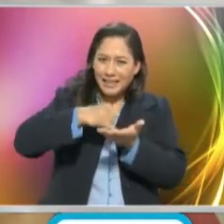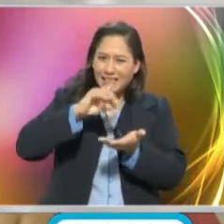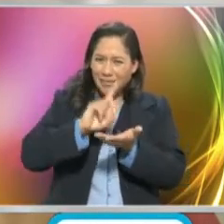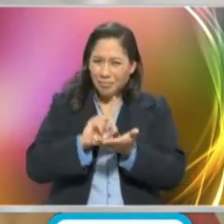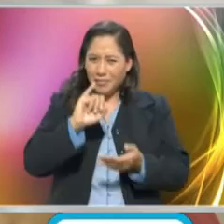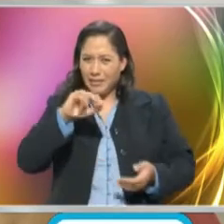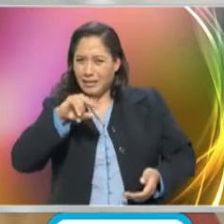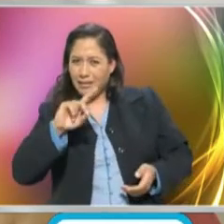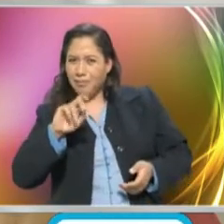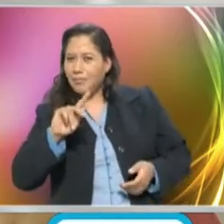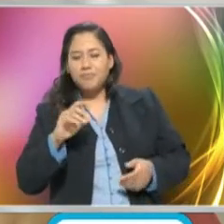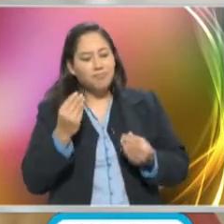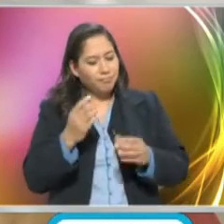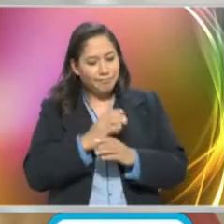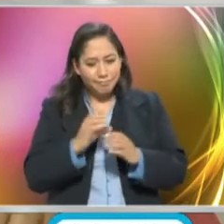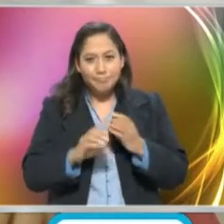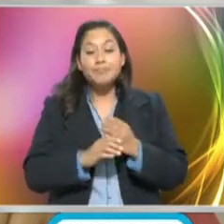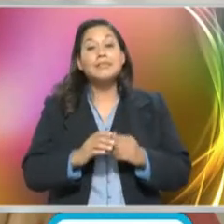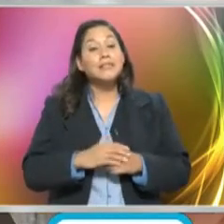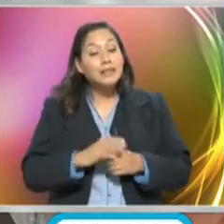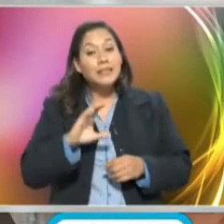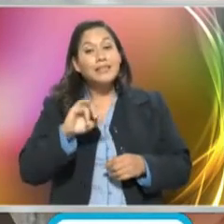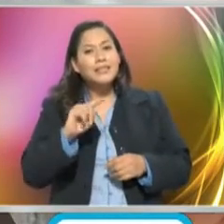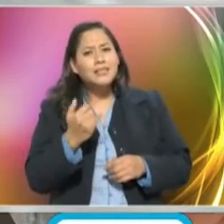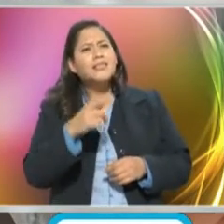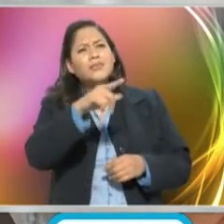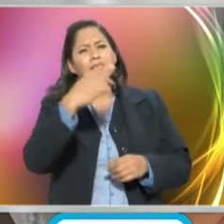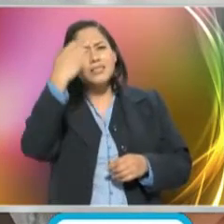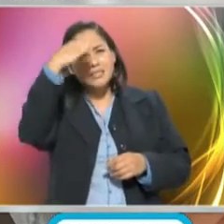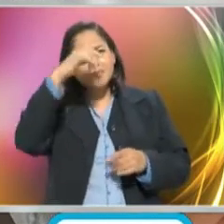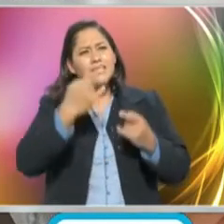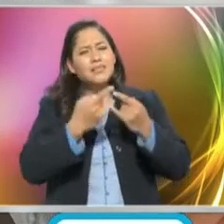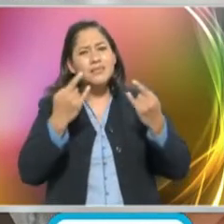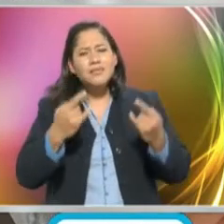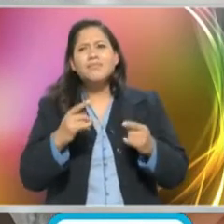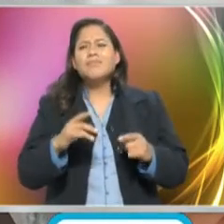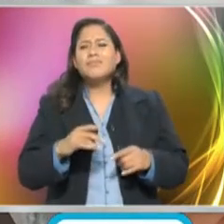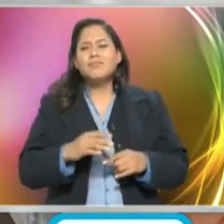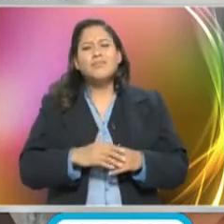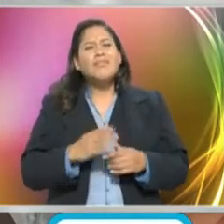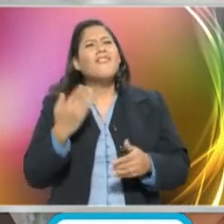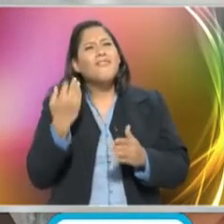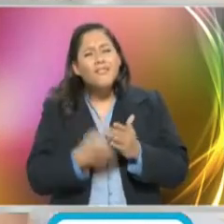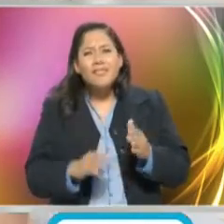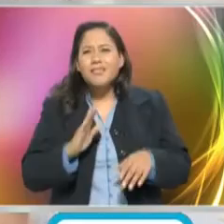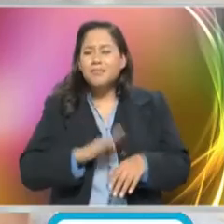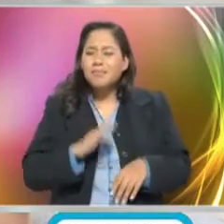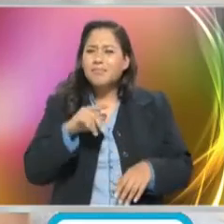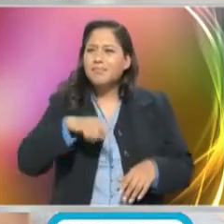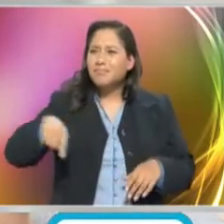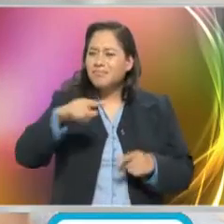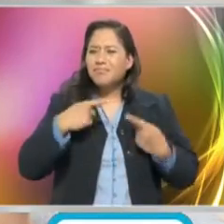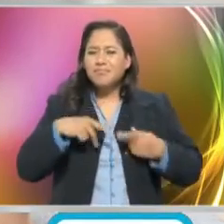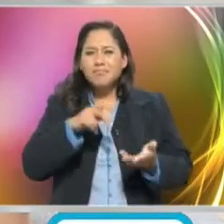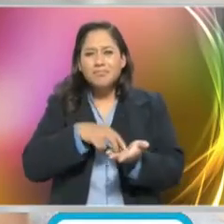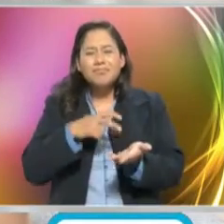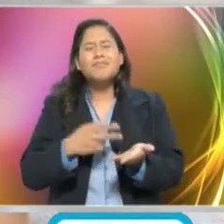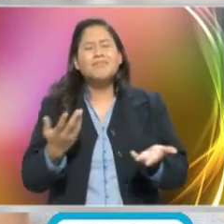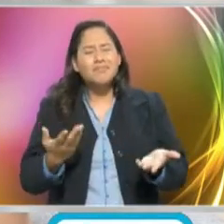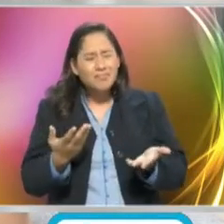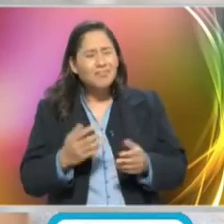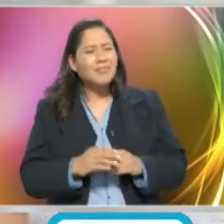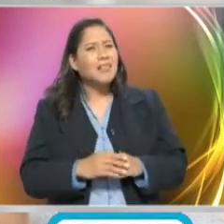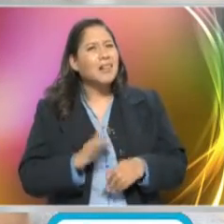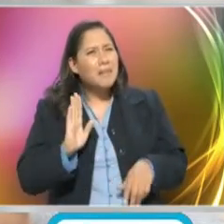tenemos muchas cuestiones en puerta. Cintia, bajo tu experiencia, ¿qué es lo que nos falta como sociedad?